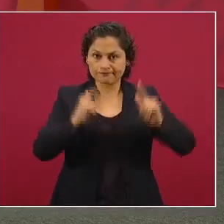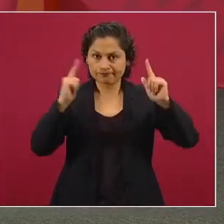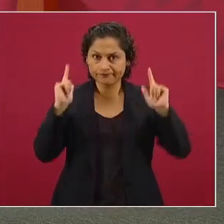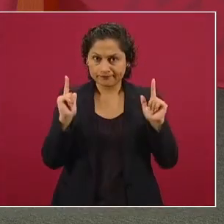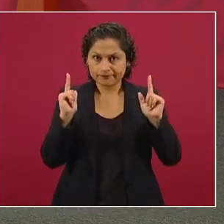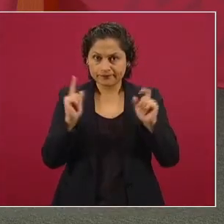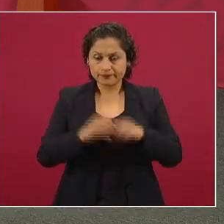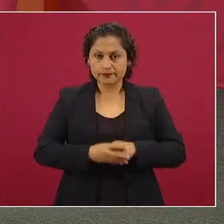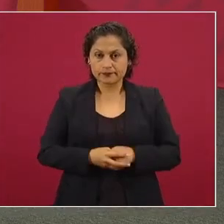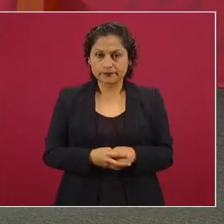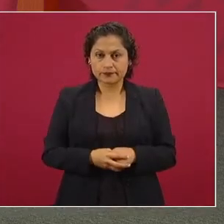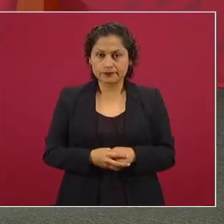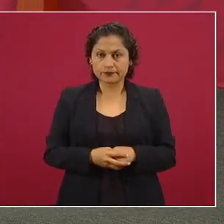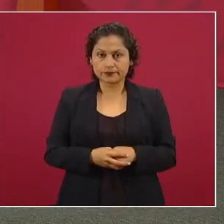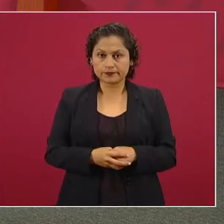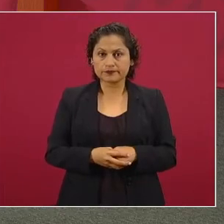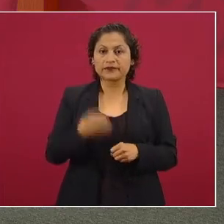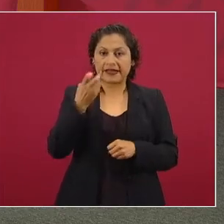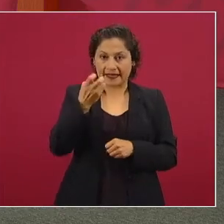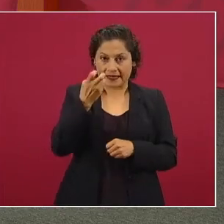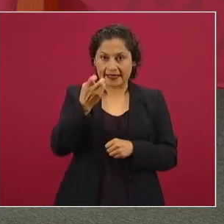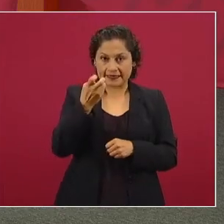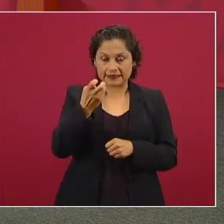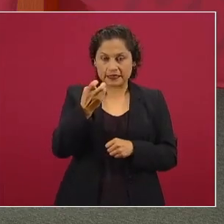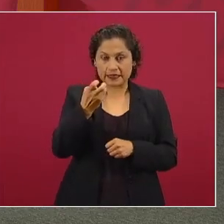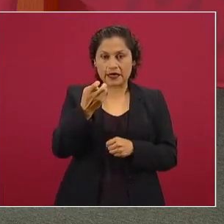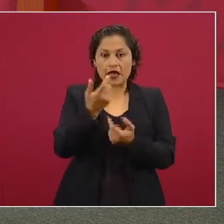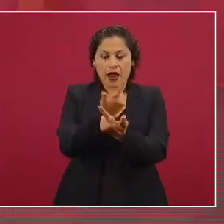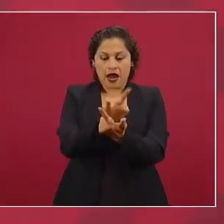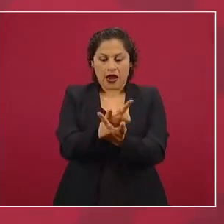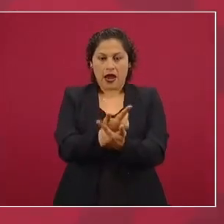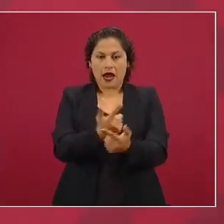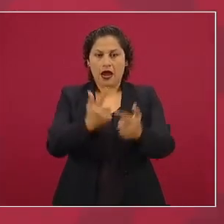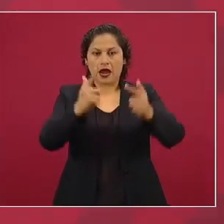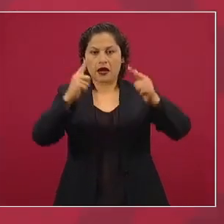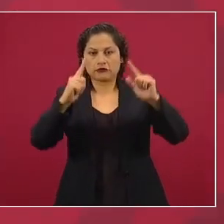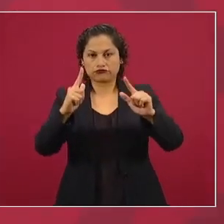decidan. Es la libertad.